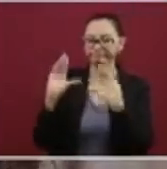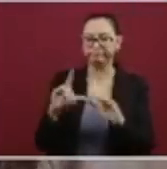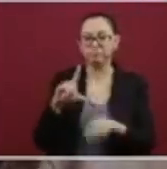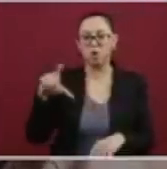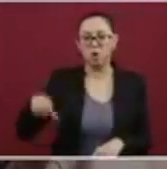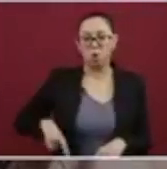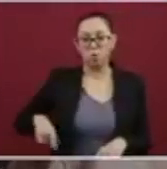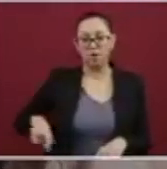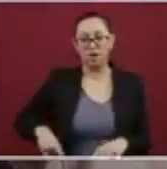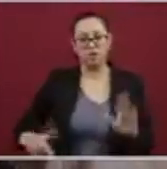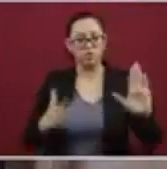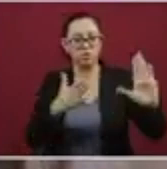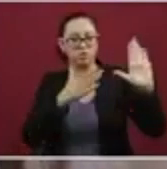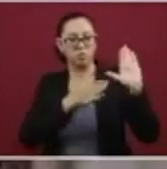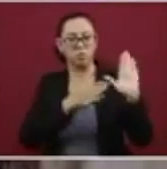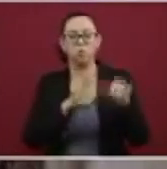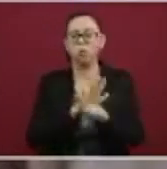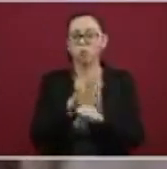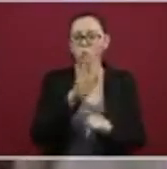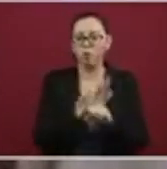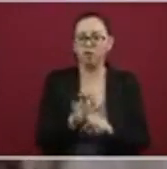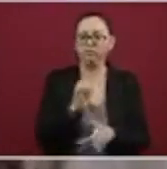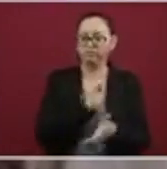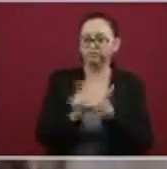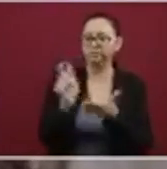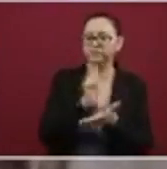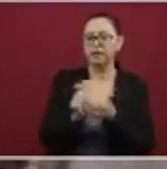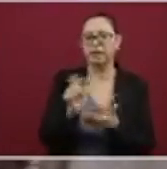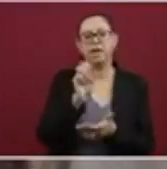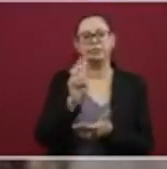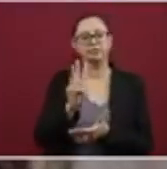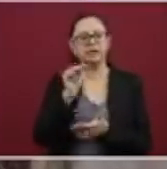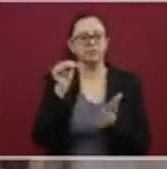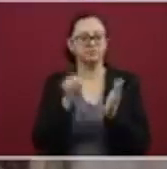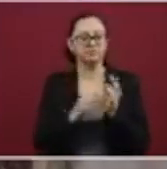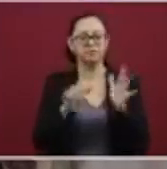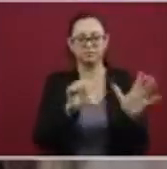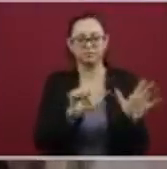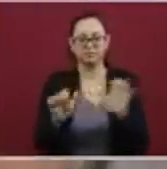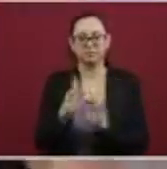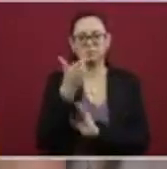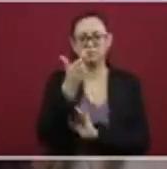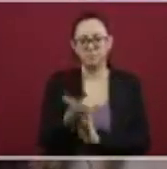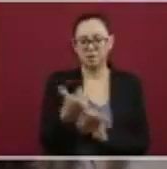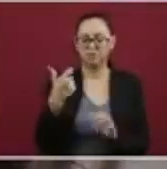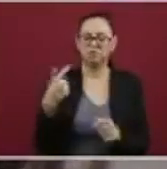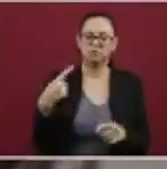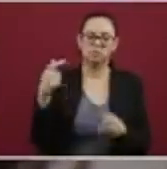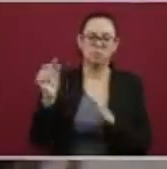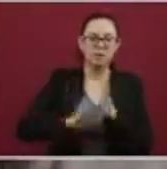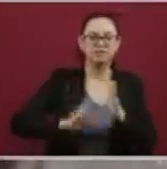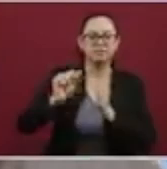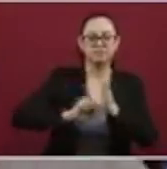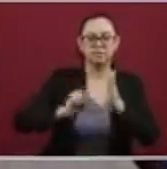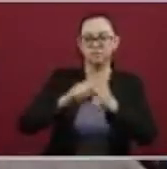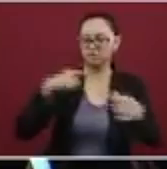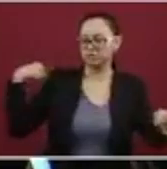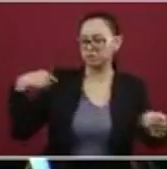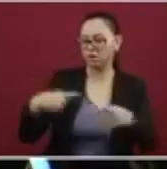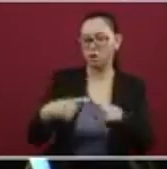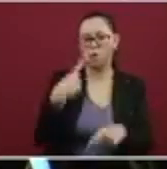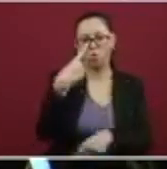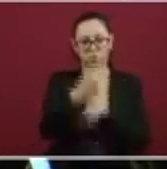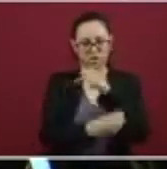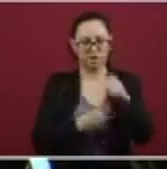dar una beca de 3,600 pesos mensuales durante este año de